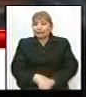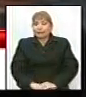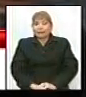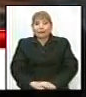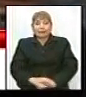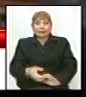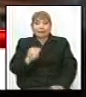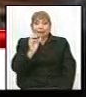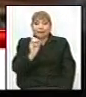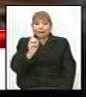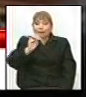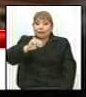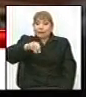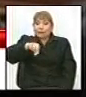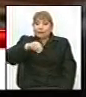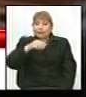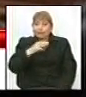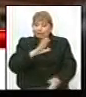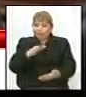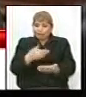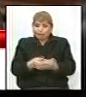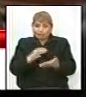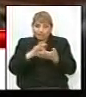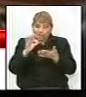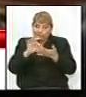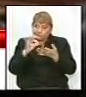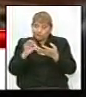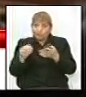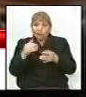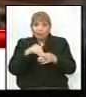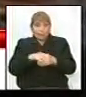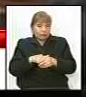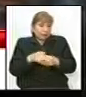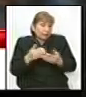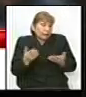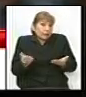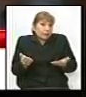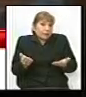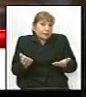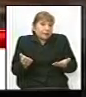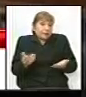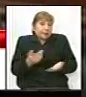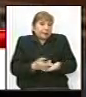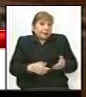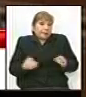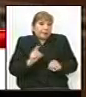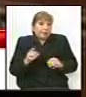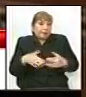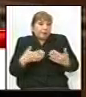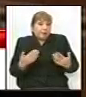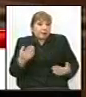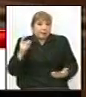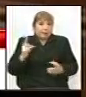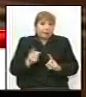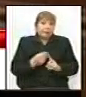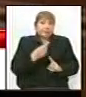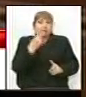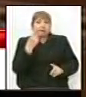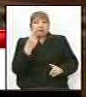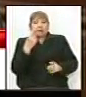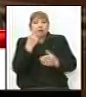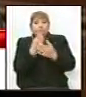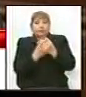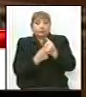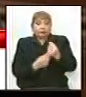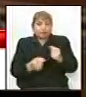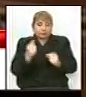la OMPE va a contar todos los votos. Y por supuesto, lo que no hay en este momento, por primera vez en muchos años, es confianza